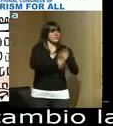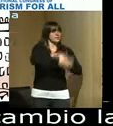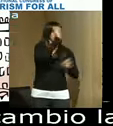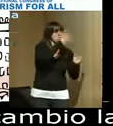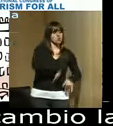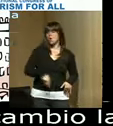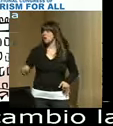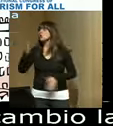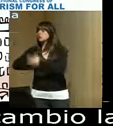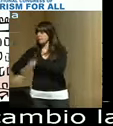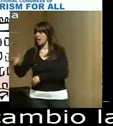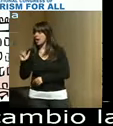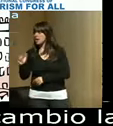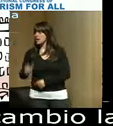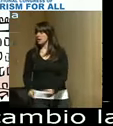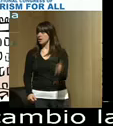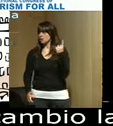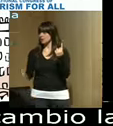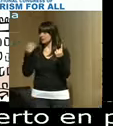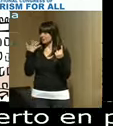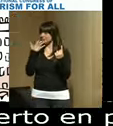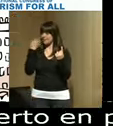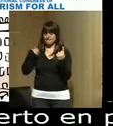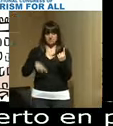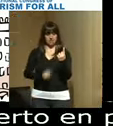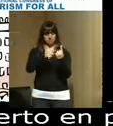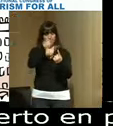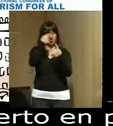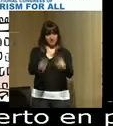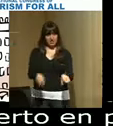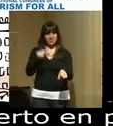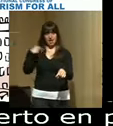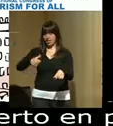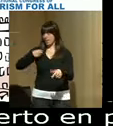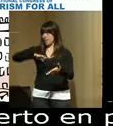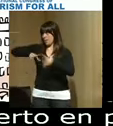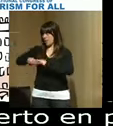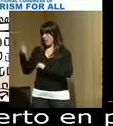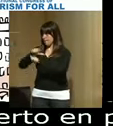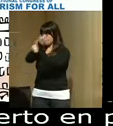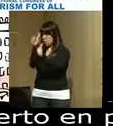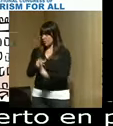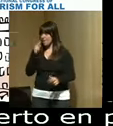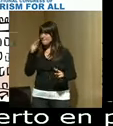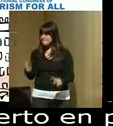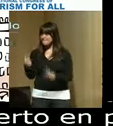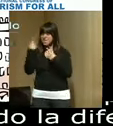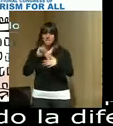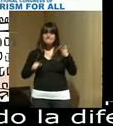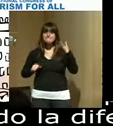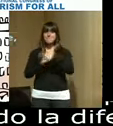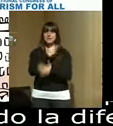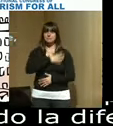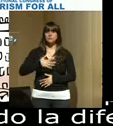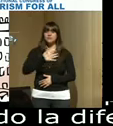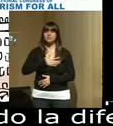discapacitado. Cuando esa diferencia la hago y la estimo en ese modelo, veo que el premium la palabra sería así, premium, en satisfacción por la